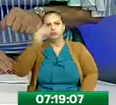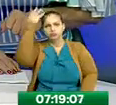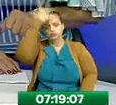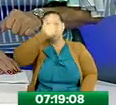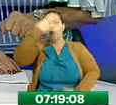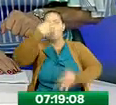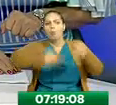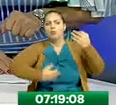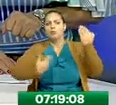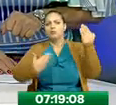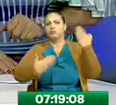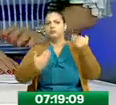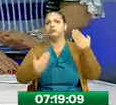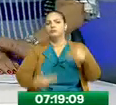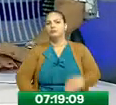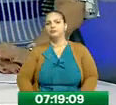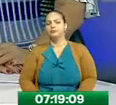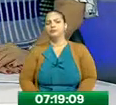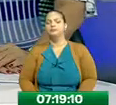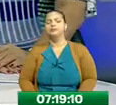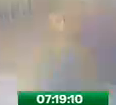en un resumen internacional.